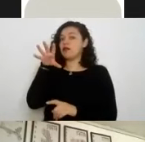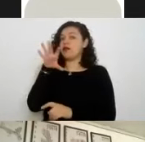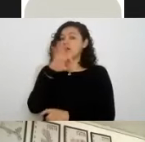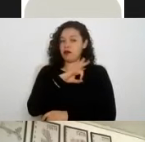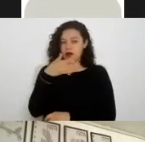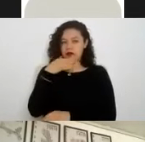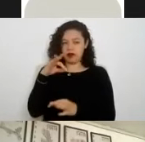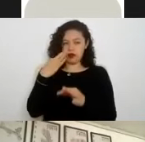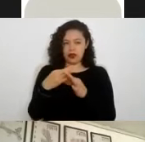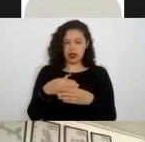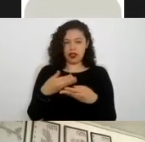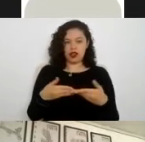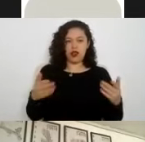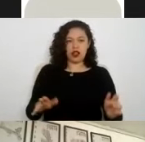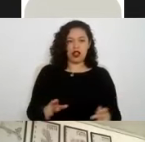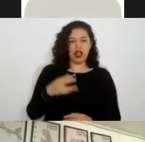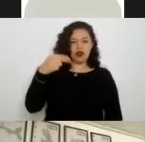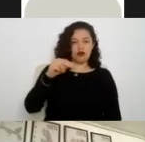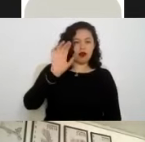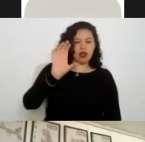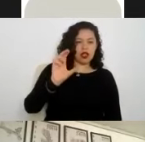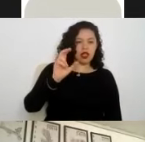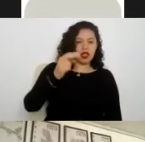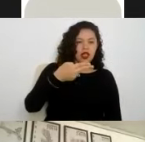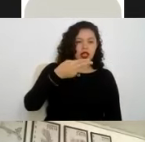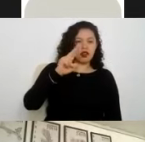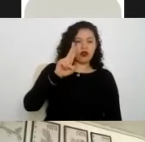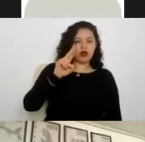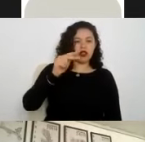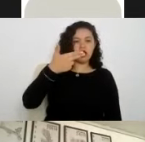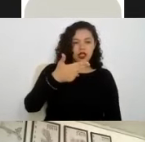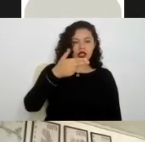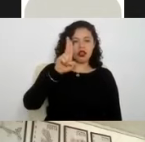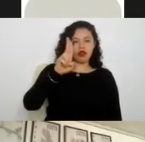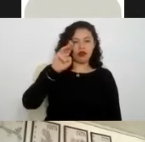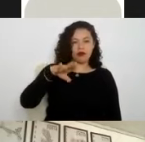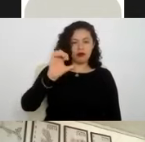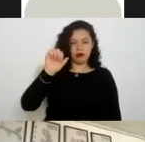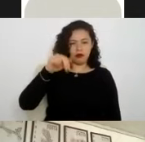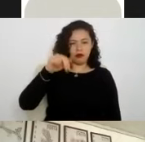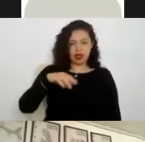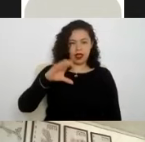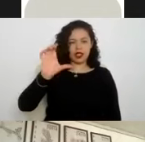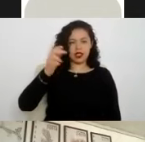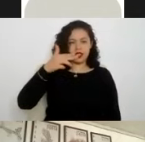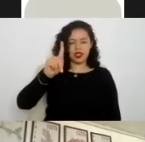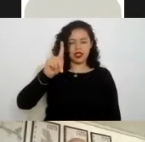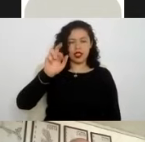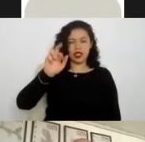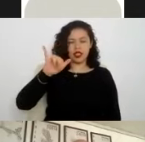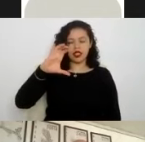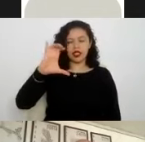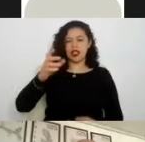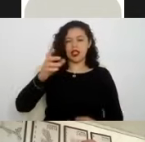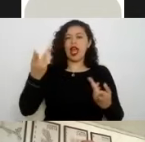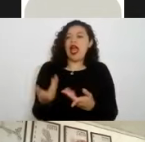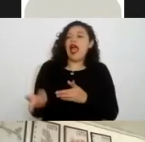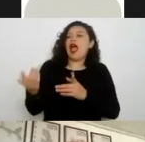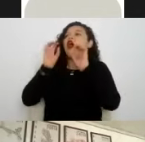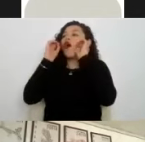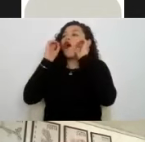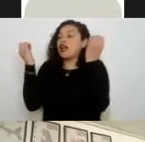llama Human Centric, que es cómo nos centramos en esa parte humana. ¿Quién está detrás de las organizaciones? ¿Cómo me presento yo como el